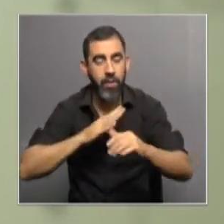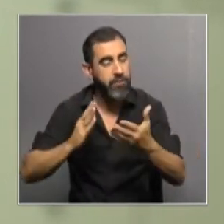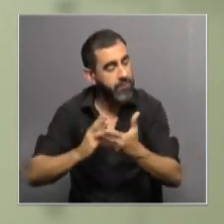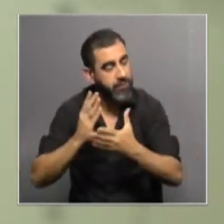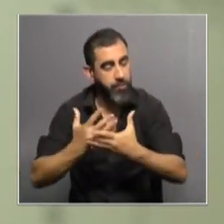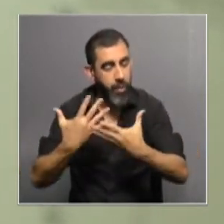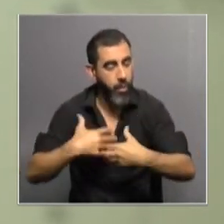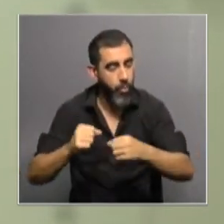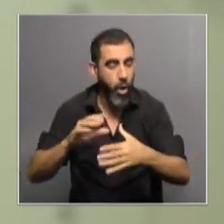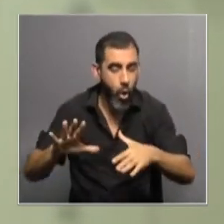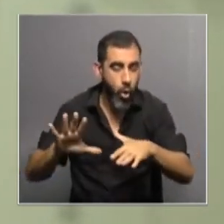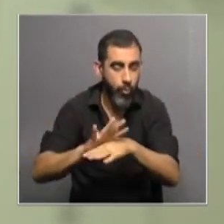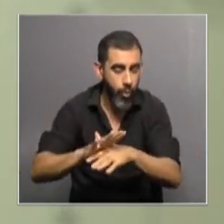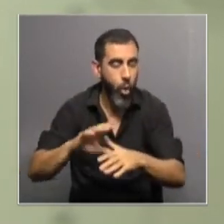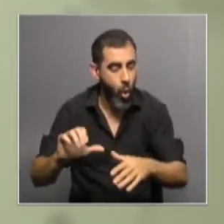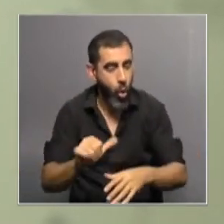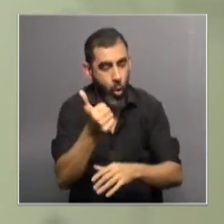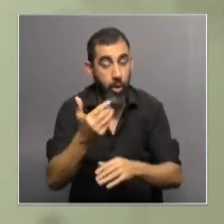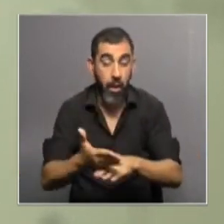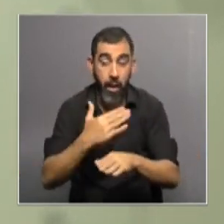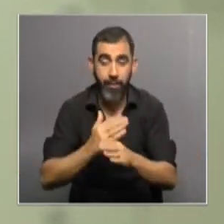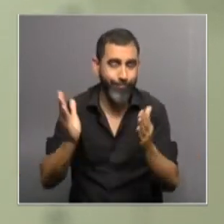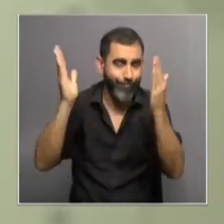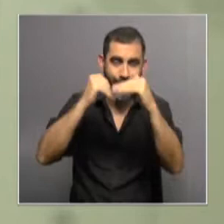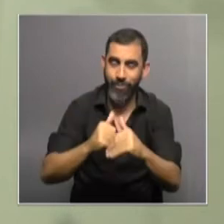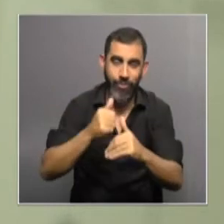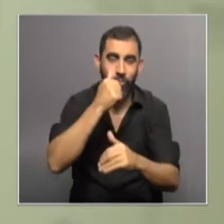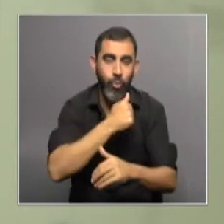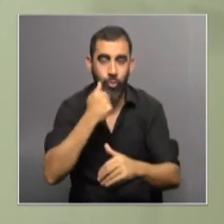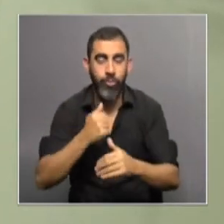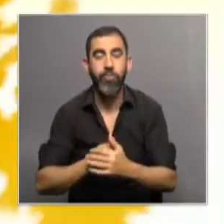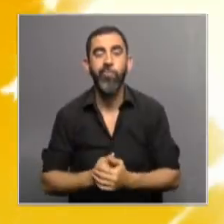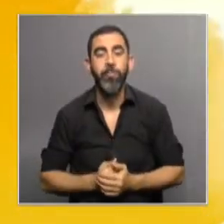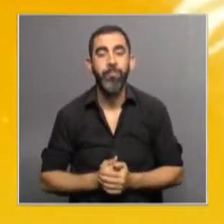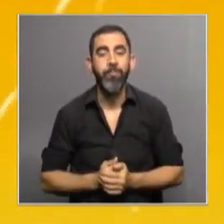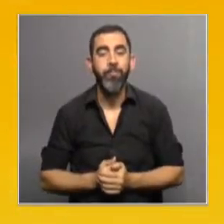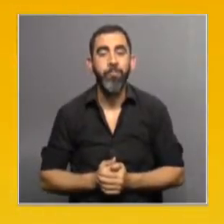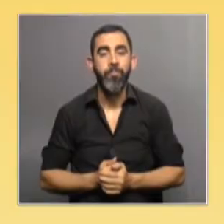logrando resolver casos que antes de otra manera no podían ser resueltos